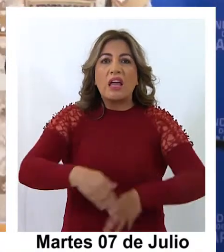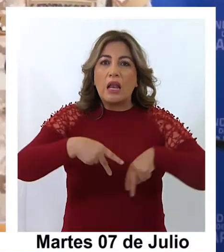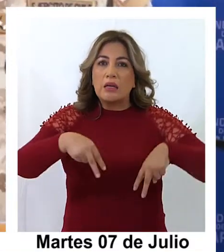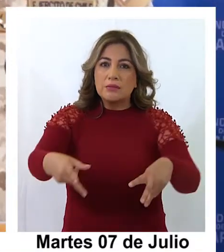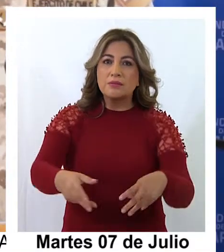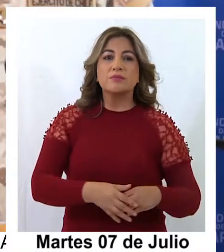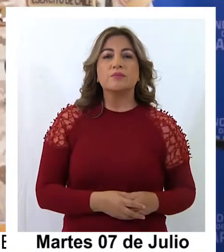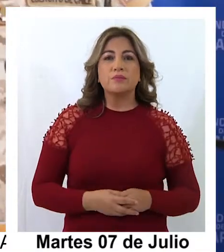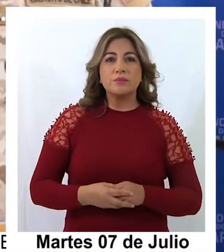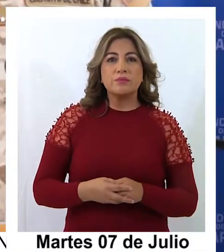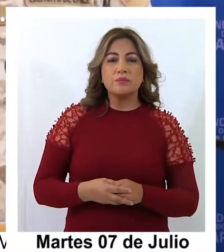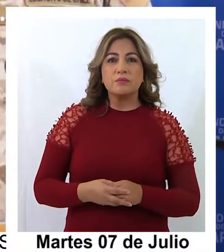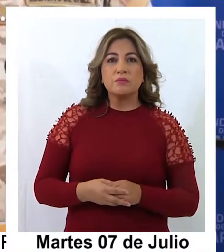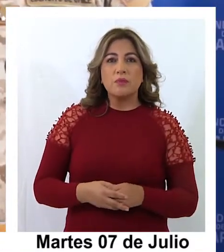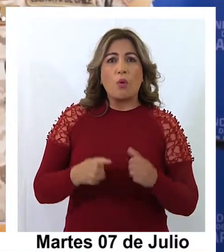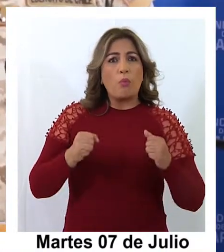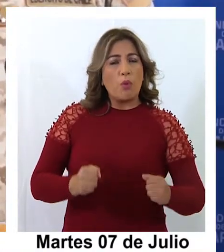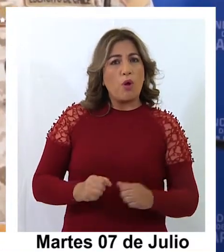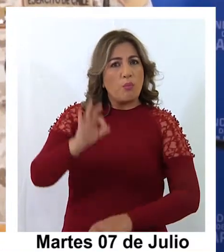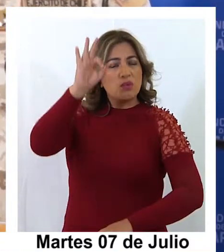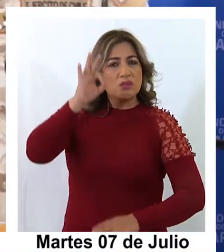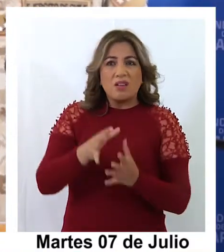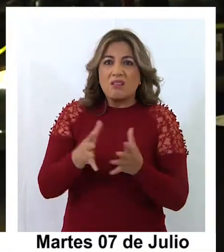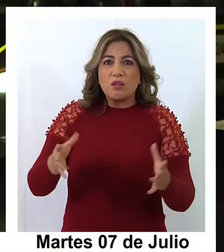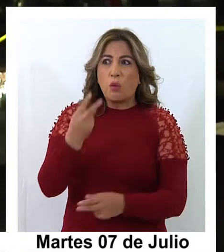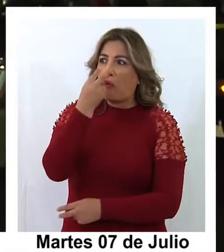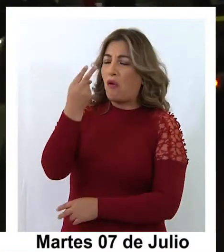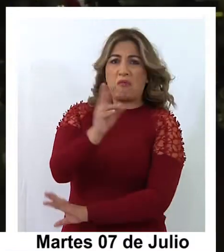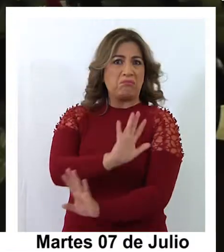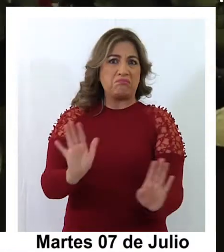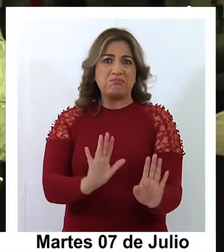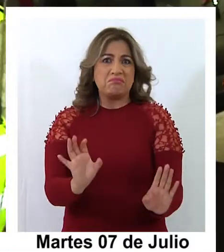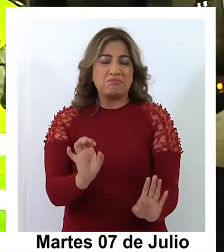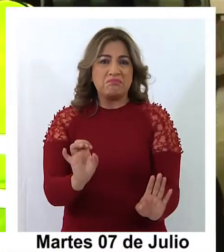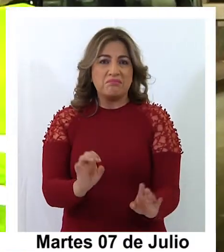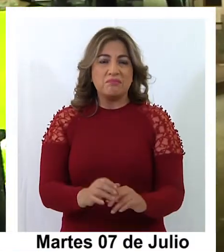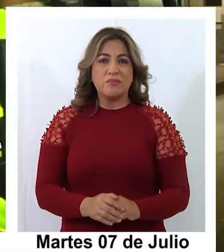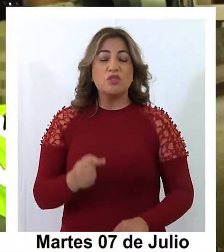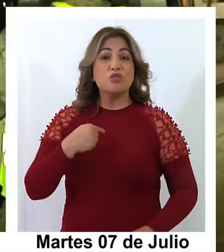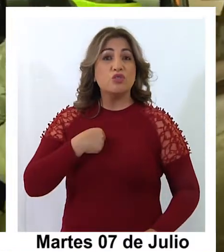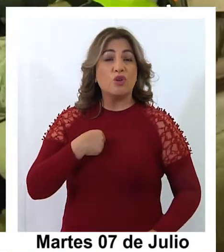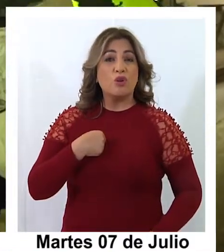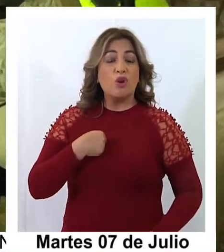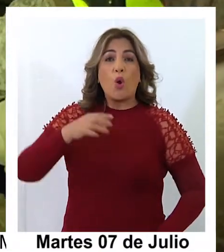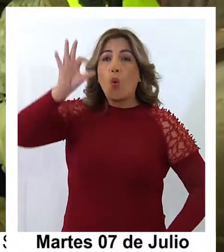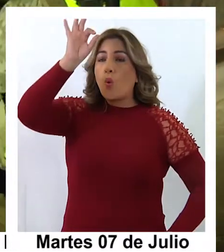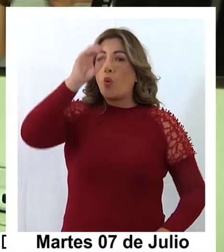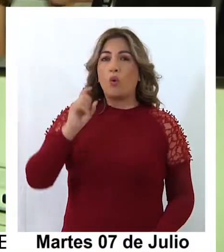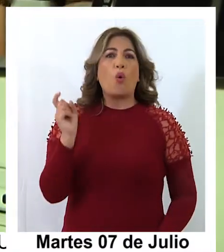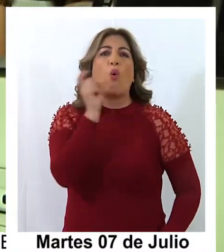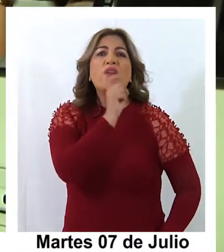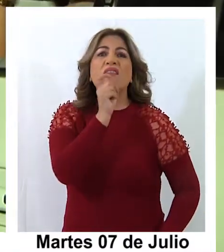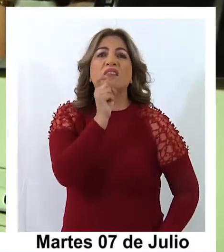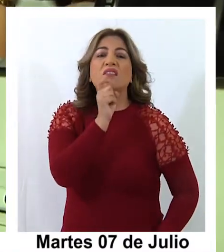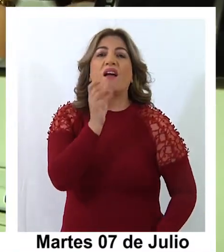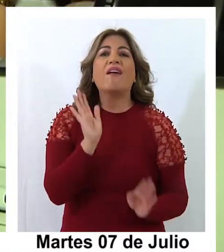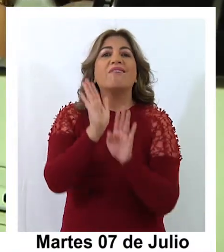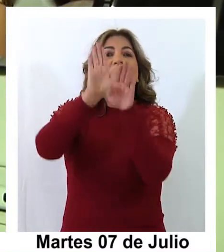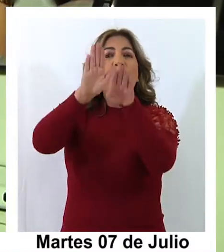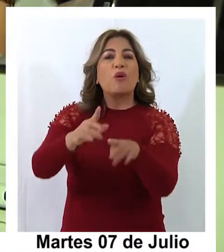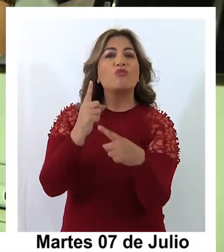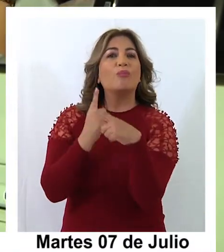calle? Y puede ser un número grande, pero no se ven. Yo lo que estoy haciendo es una crítica absolutamente constructiva.